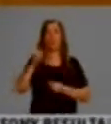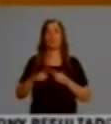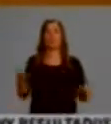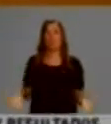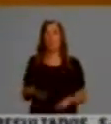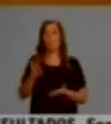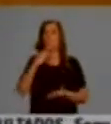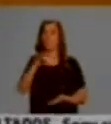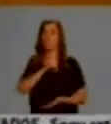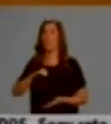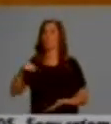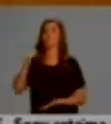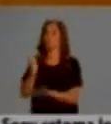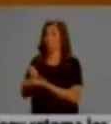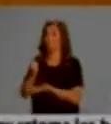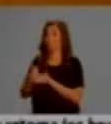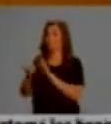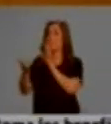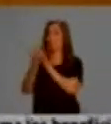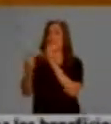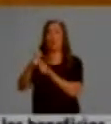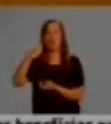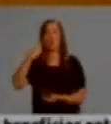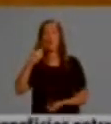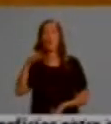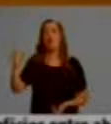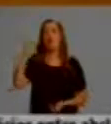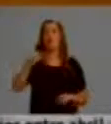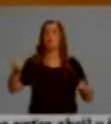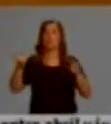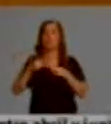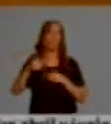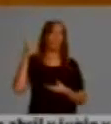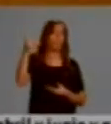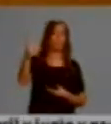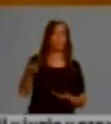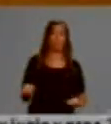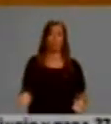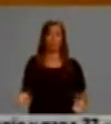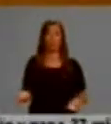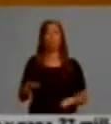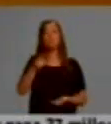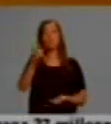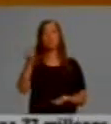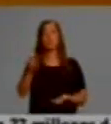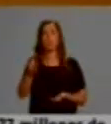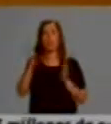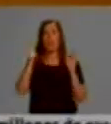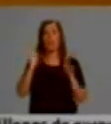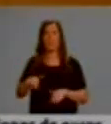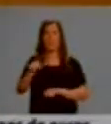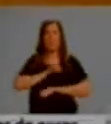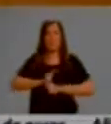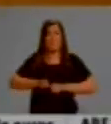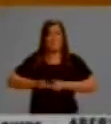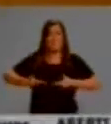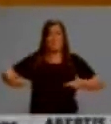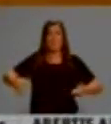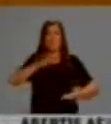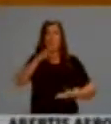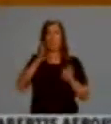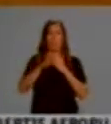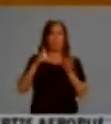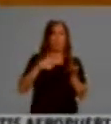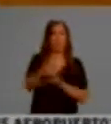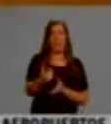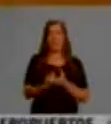negocio de los planes privados de la banca y las aseguradoras en el futuro. han aumentado una legión de parados,